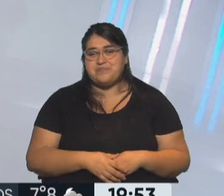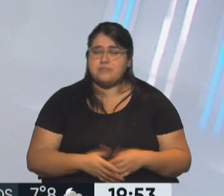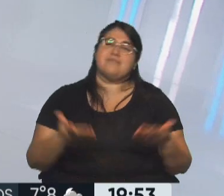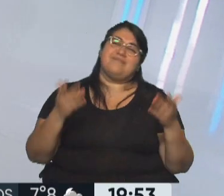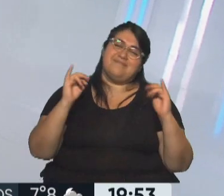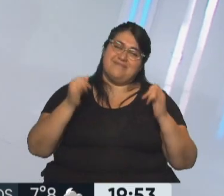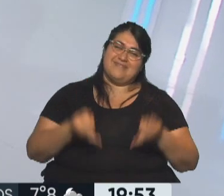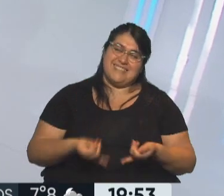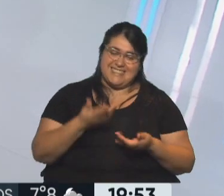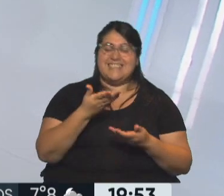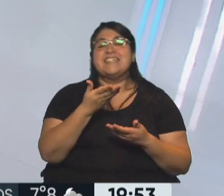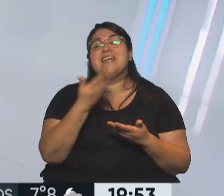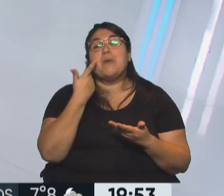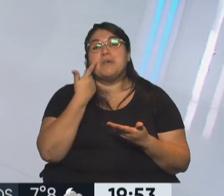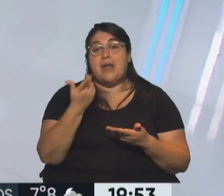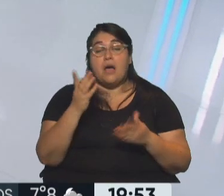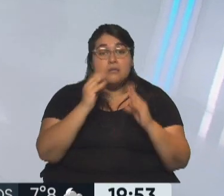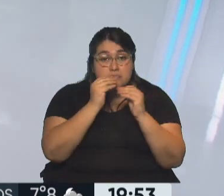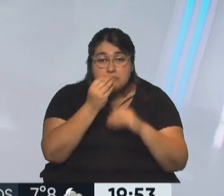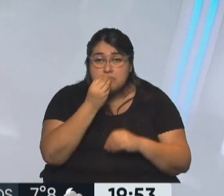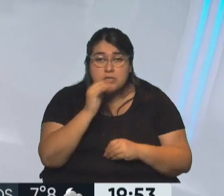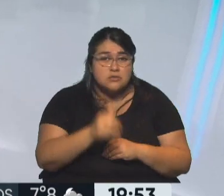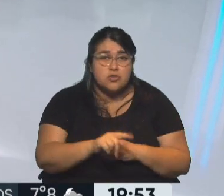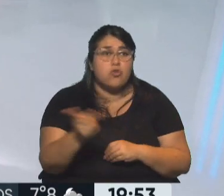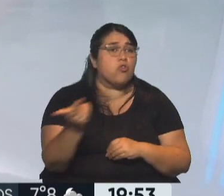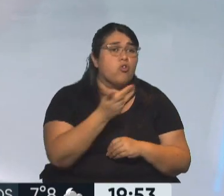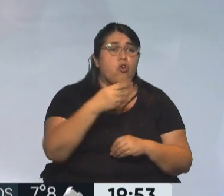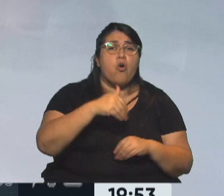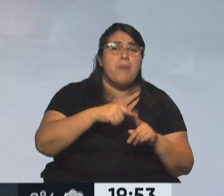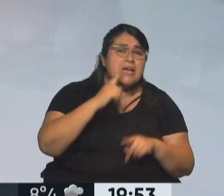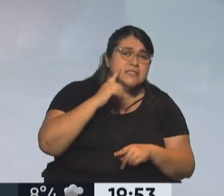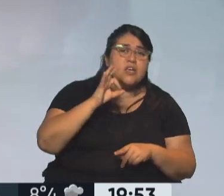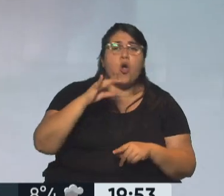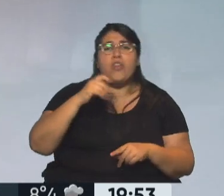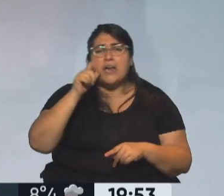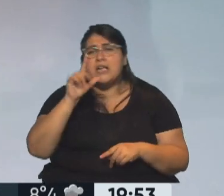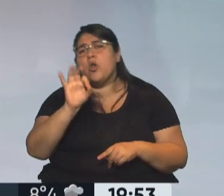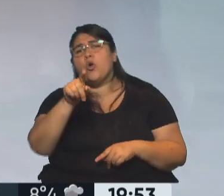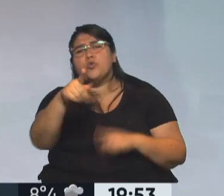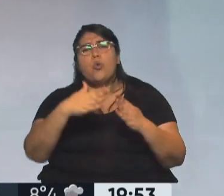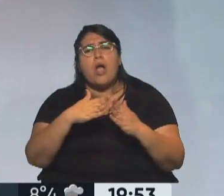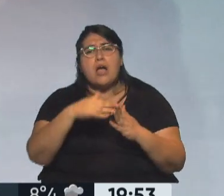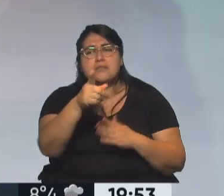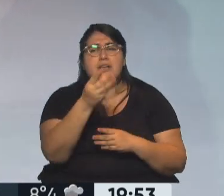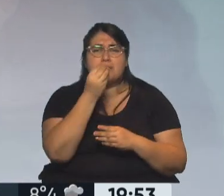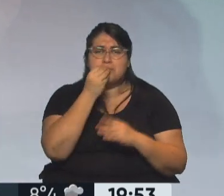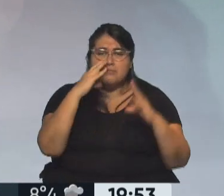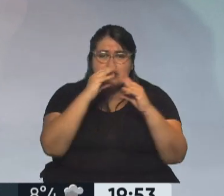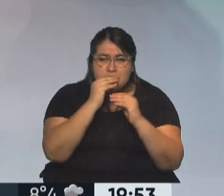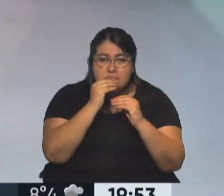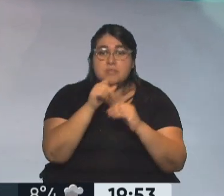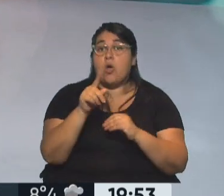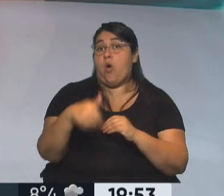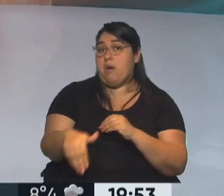Claro que sí, Daniel. No sé si comiste hamburguesa, Daniel o Maxi, o no sé si vos que estás en tu casa comiste hamburguesa, pero puedes hacerlo ahora dentro de